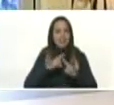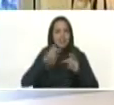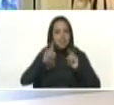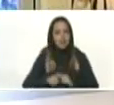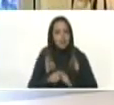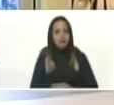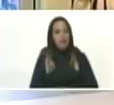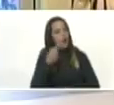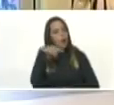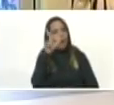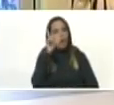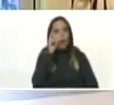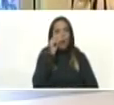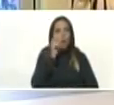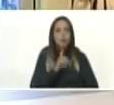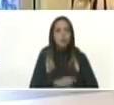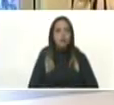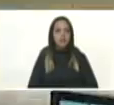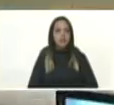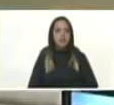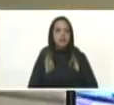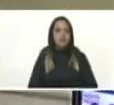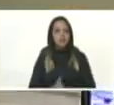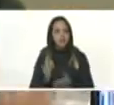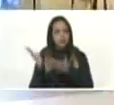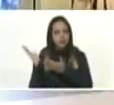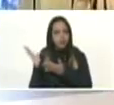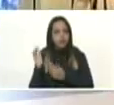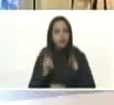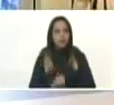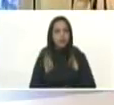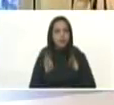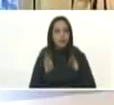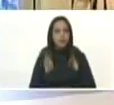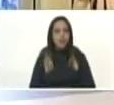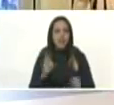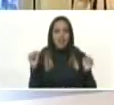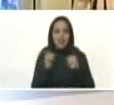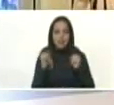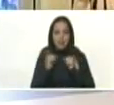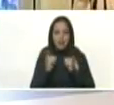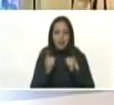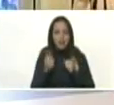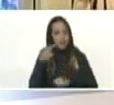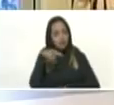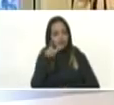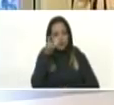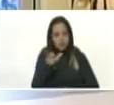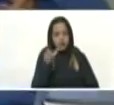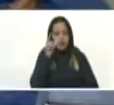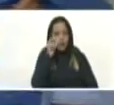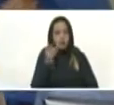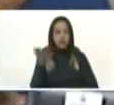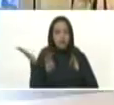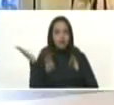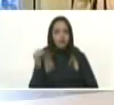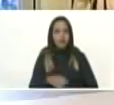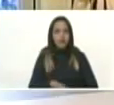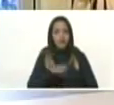Gerson Ali González, Gerson. De Mérida, Carlos Eduardo Méndez. De